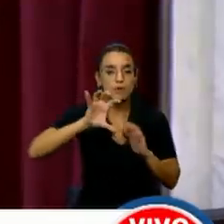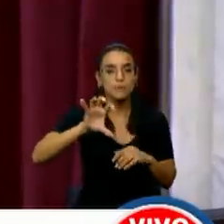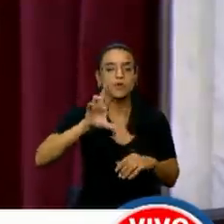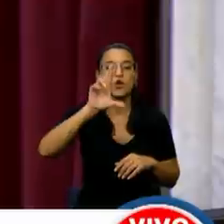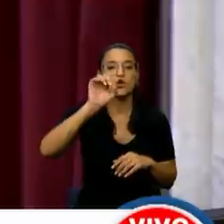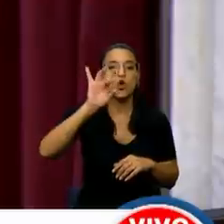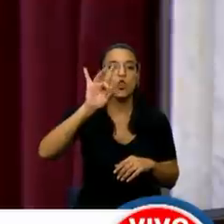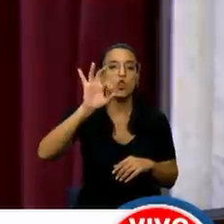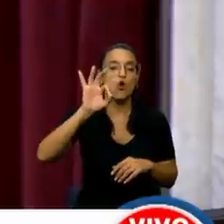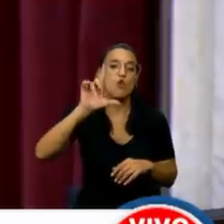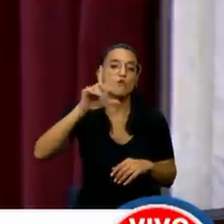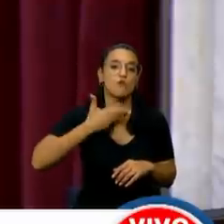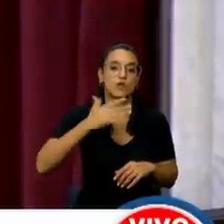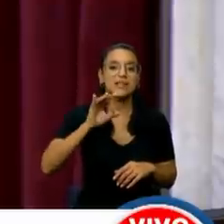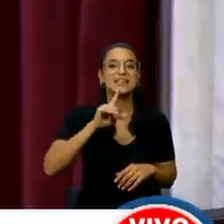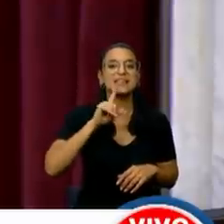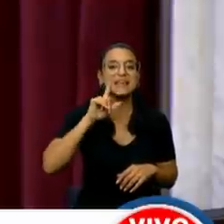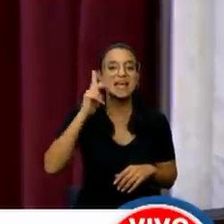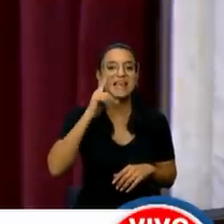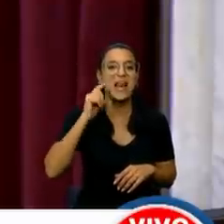rodolfo está y la d